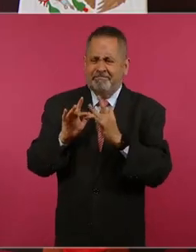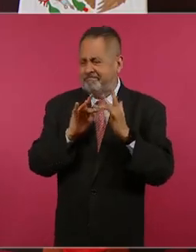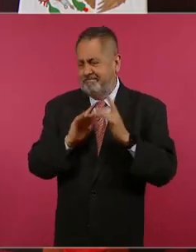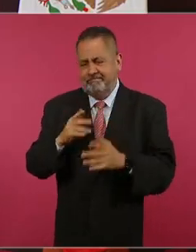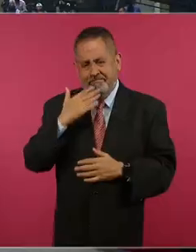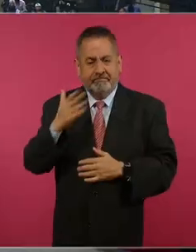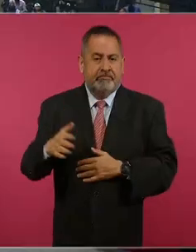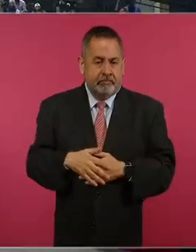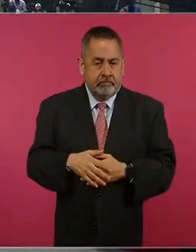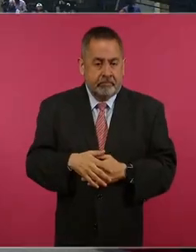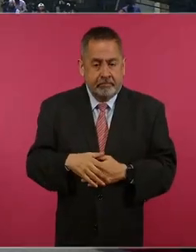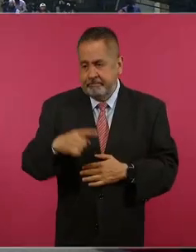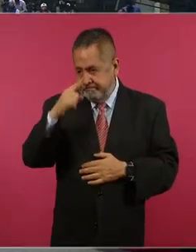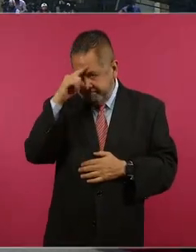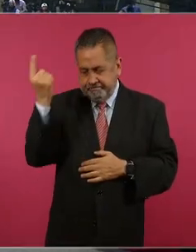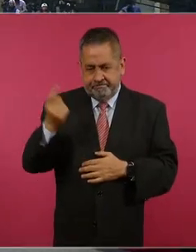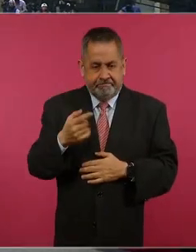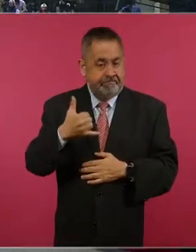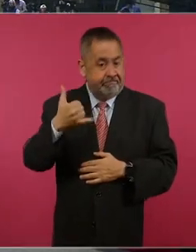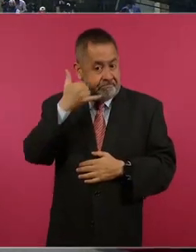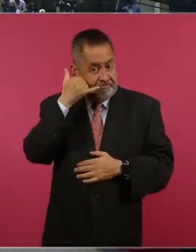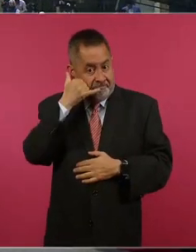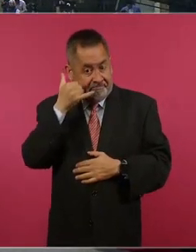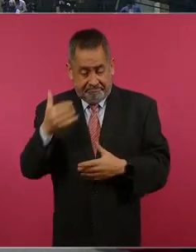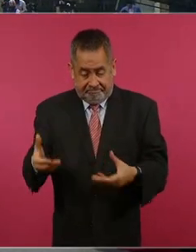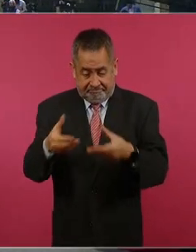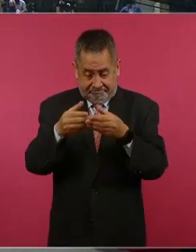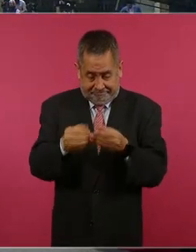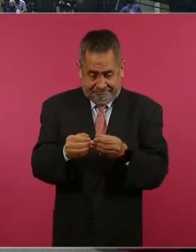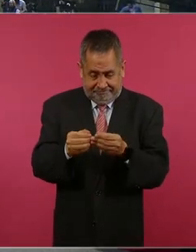Y el que tiene un teléfono